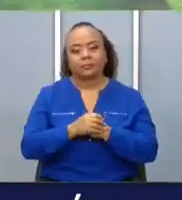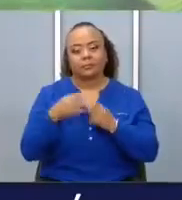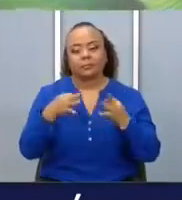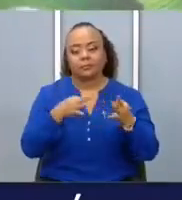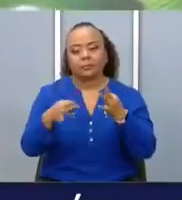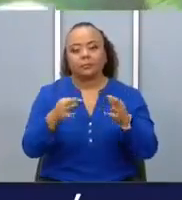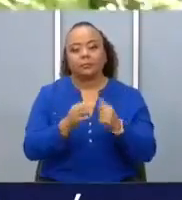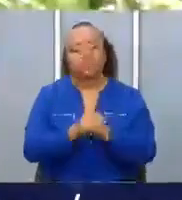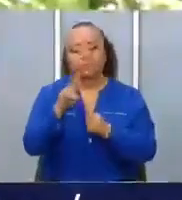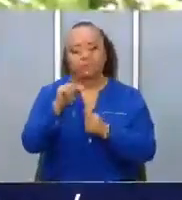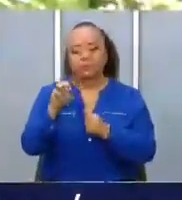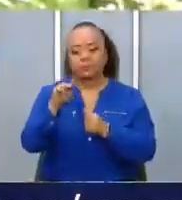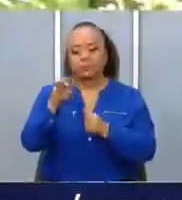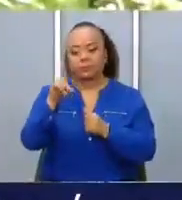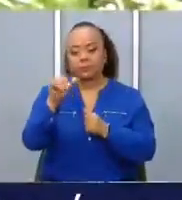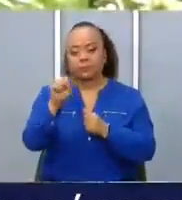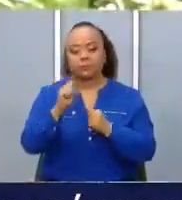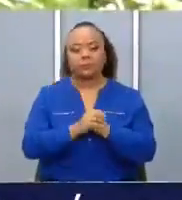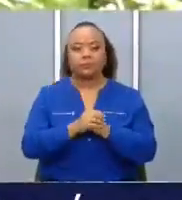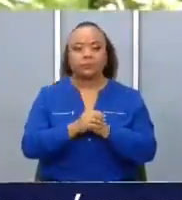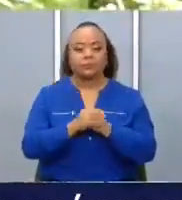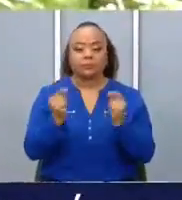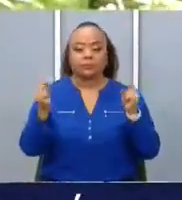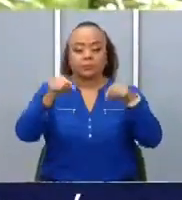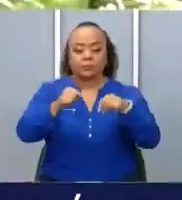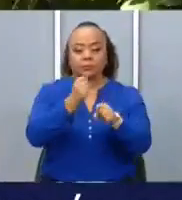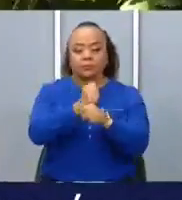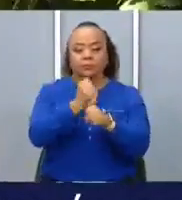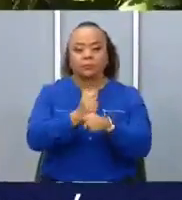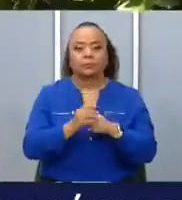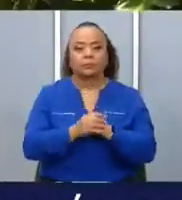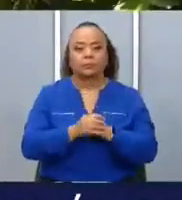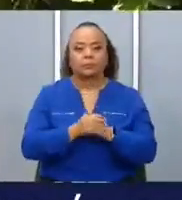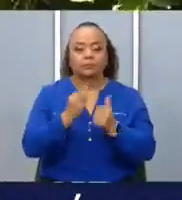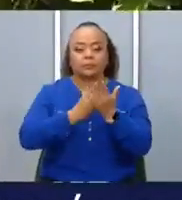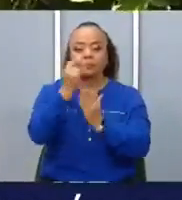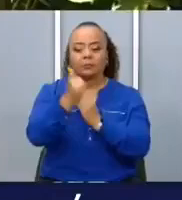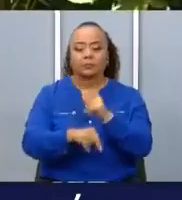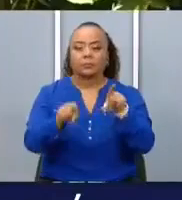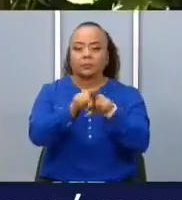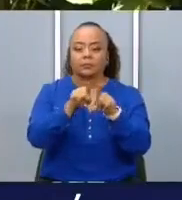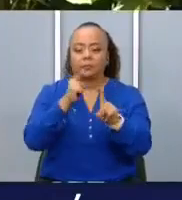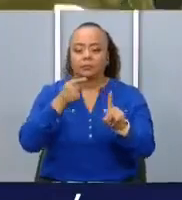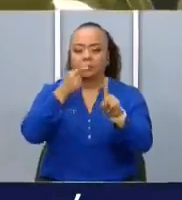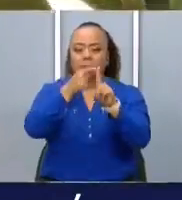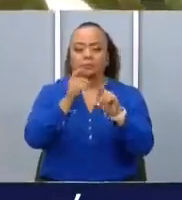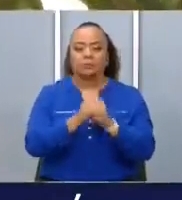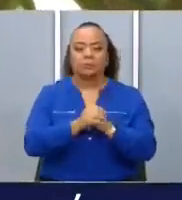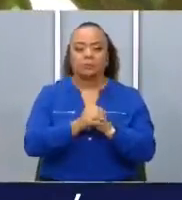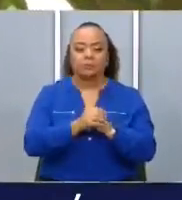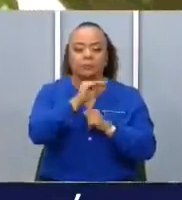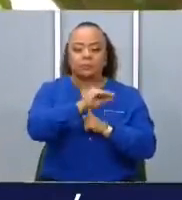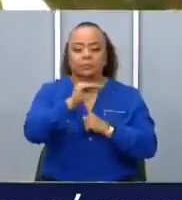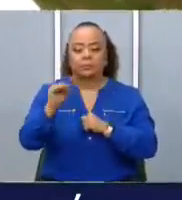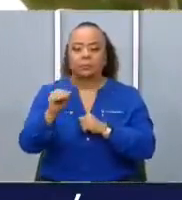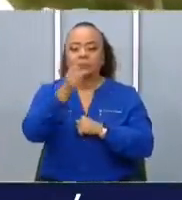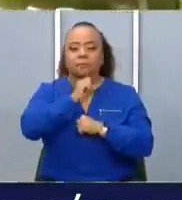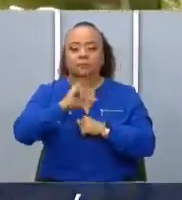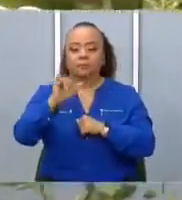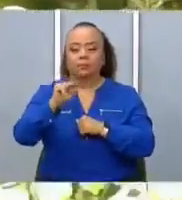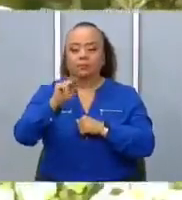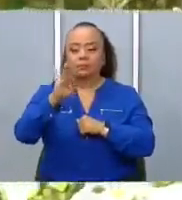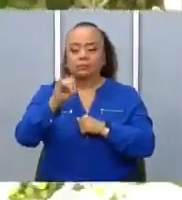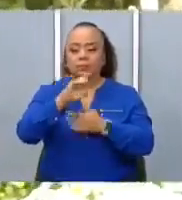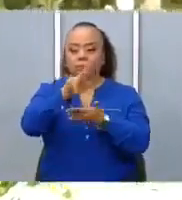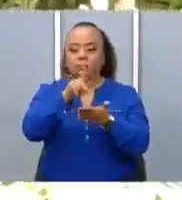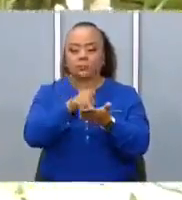turistas nómadas viniendo acá a trabajar el proyecto también pretende llevarse al antiguo parque en Santo